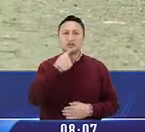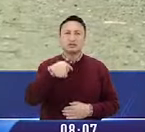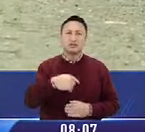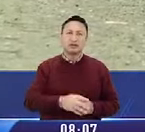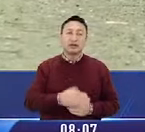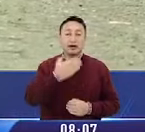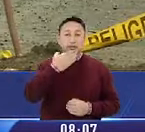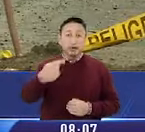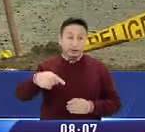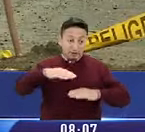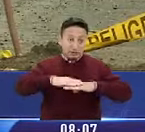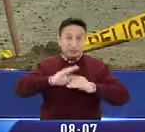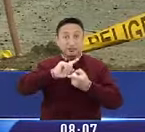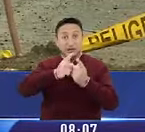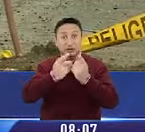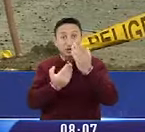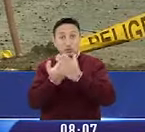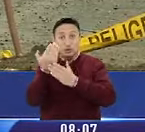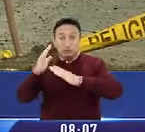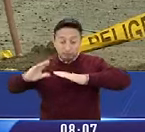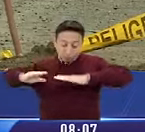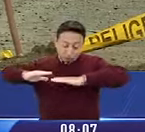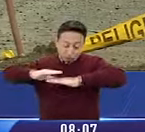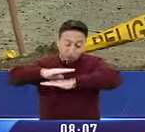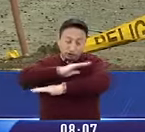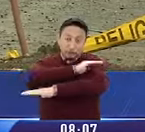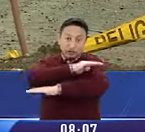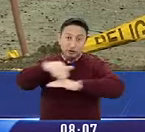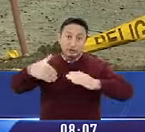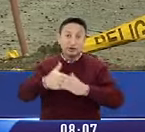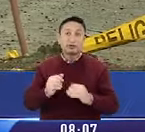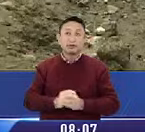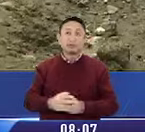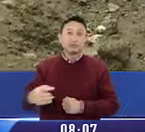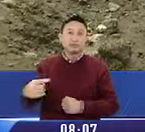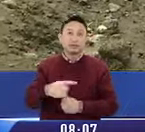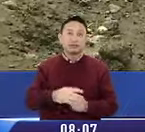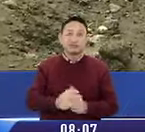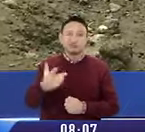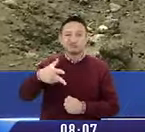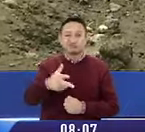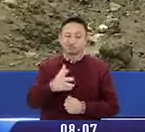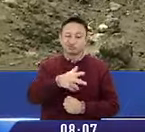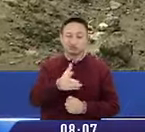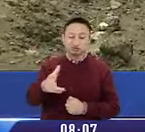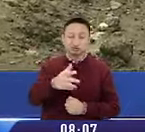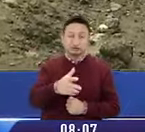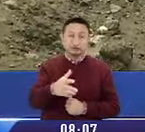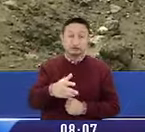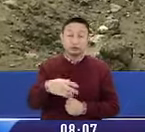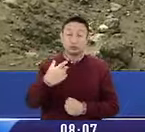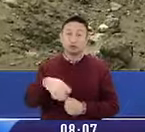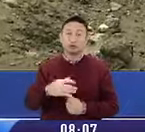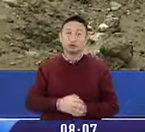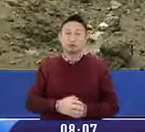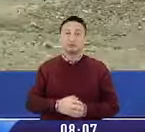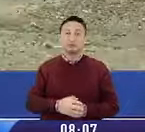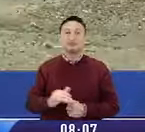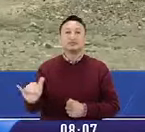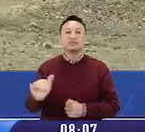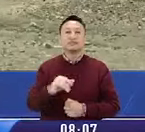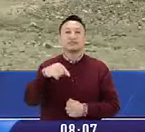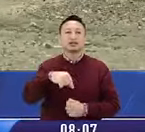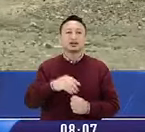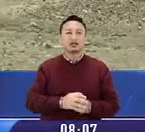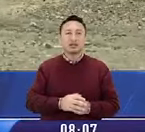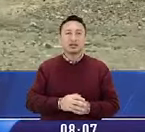que esta avenida sea parte del plan de repavimentación. Los huecos que se forman en la vía son cada vez más frecuentes y lo mismo está pasando